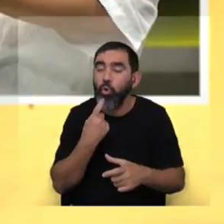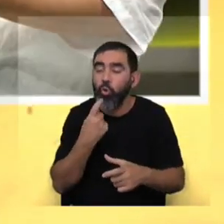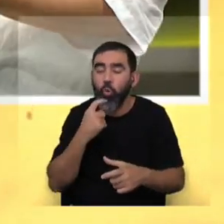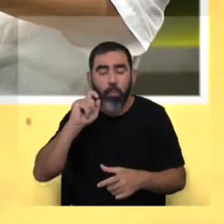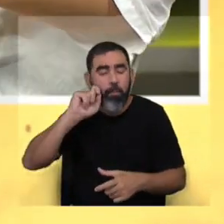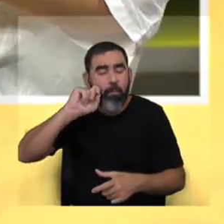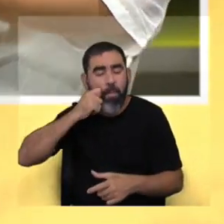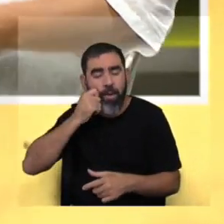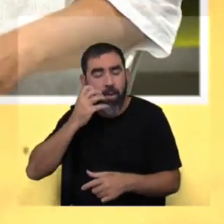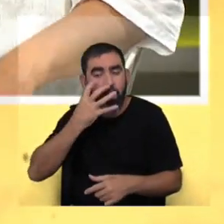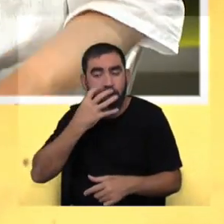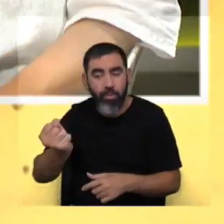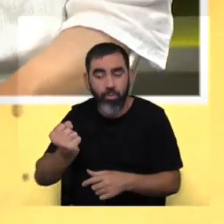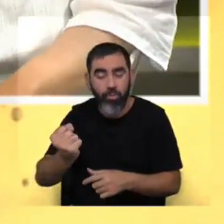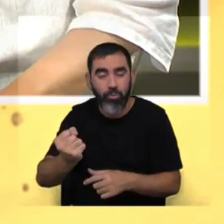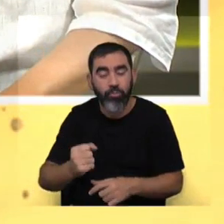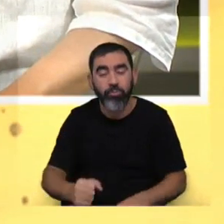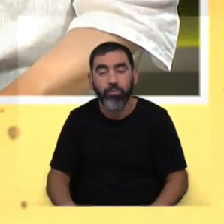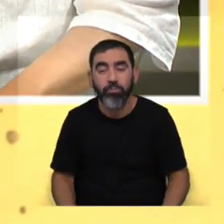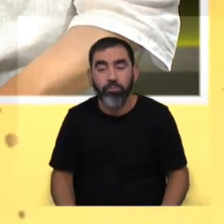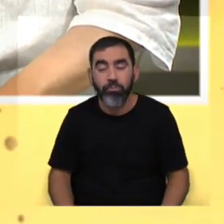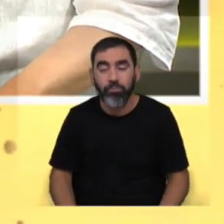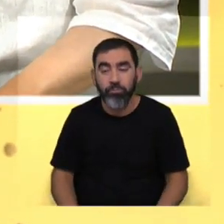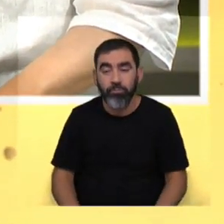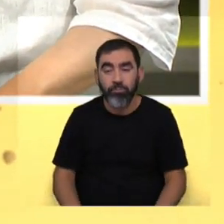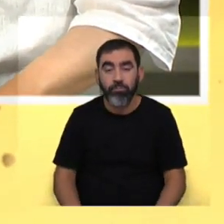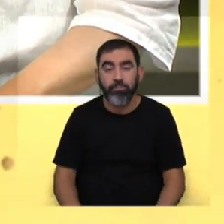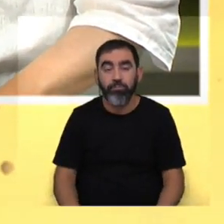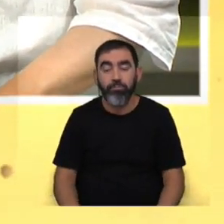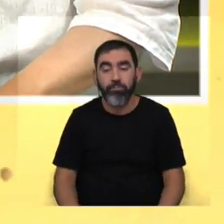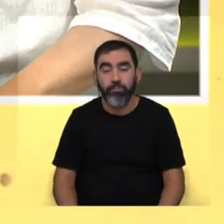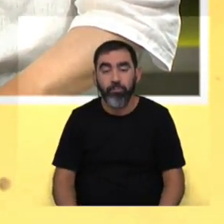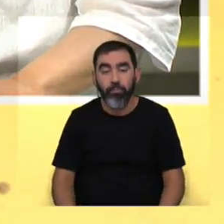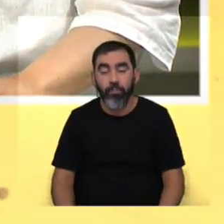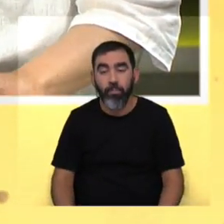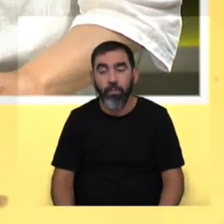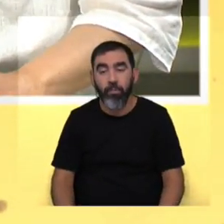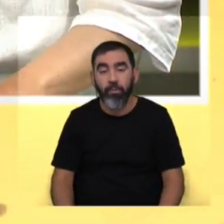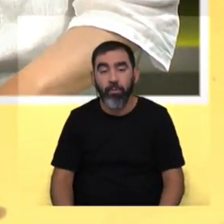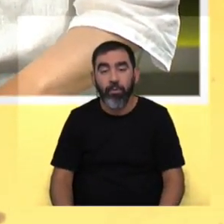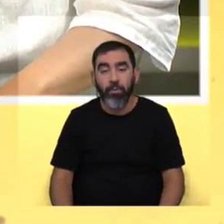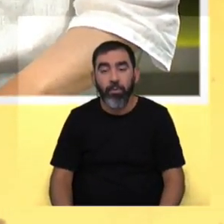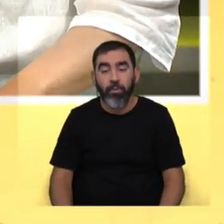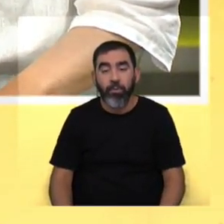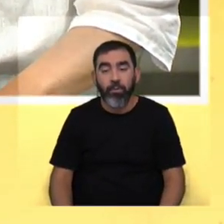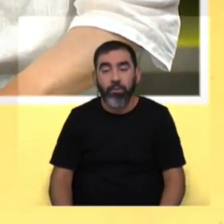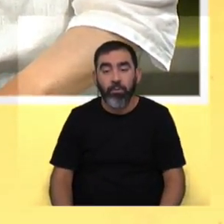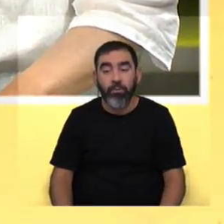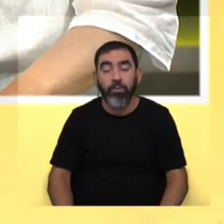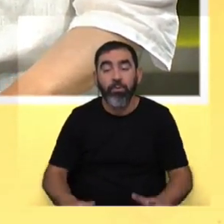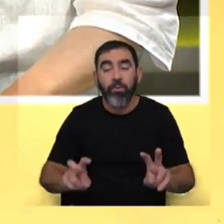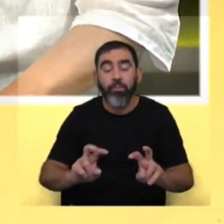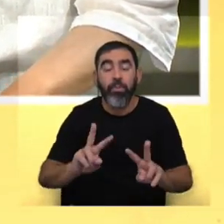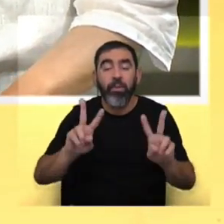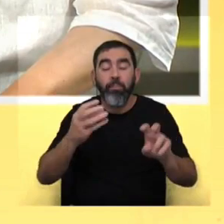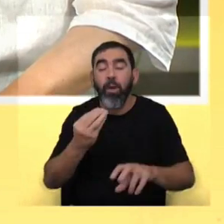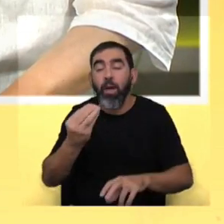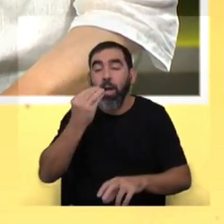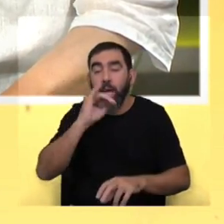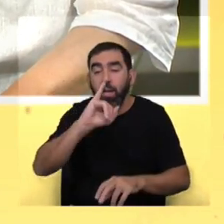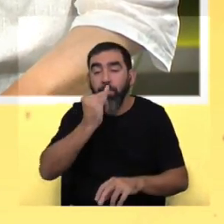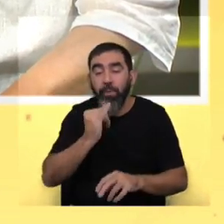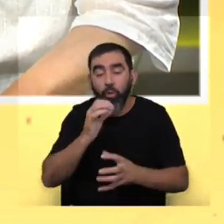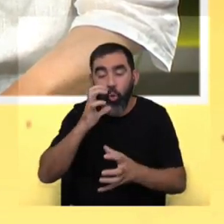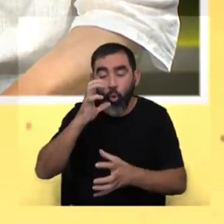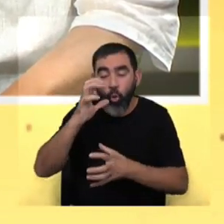lindos y más atractivos y más se compran. Y por otro lado, desde el punto de vista nutricional, lo que le da el